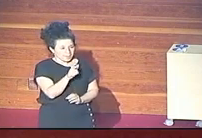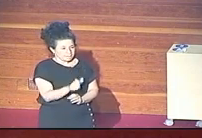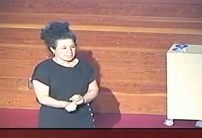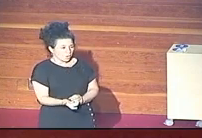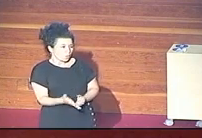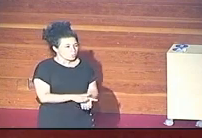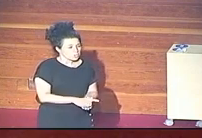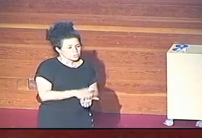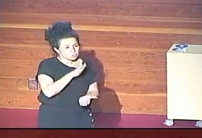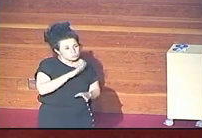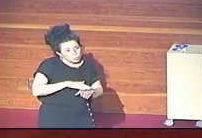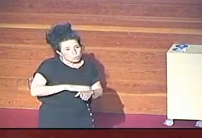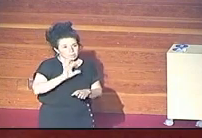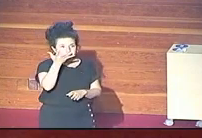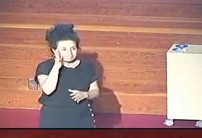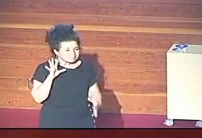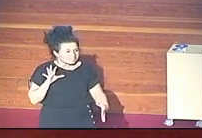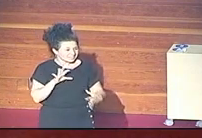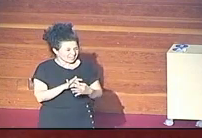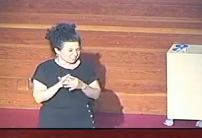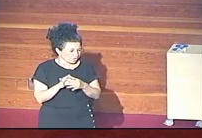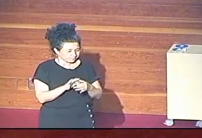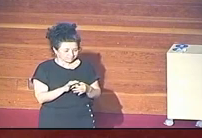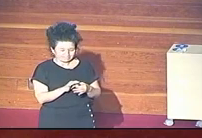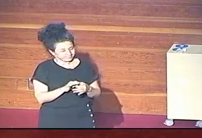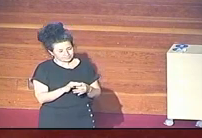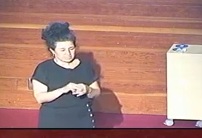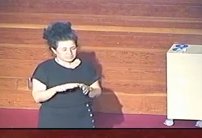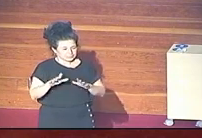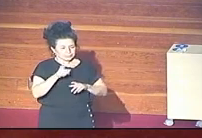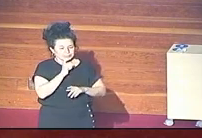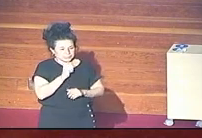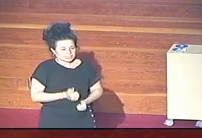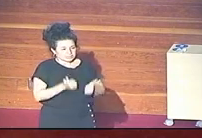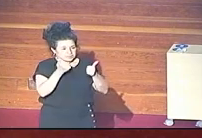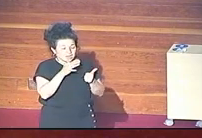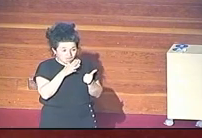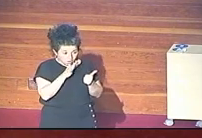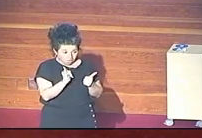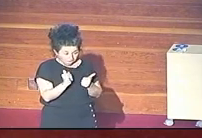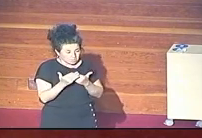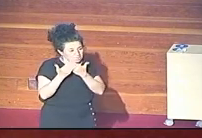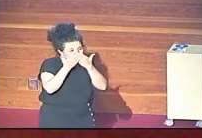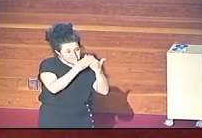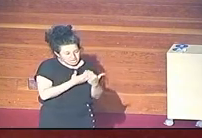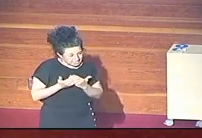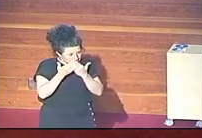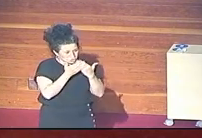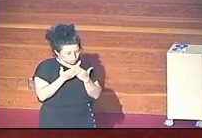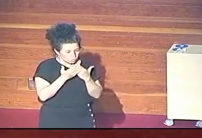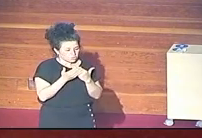es más complicado aunque ahora ya está empezando a ver estudios epidemiológicos sobre los impactos reales